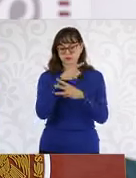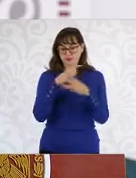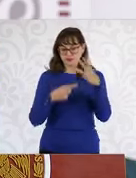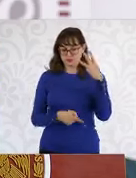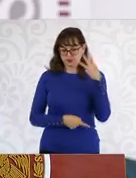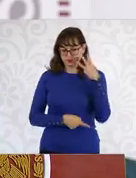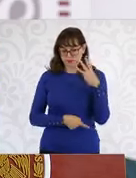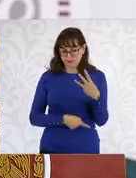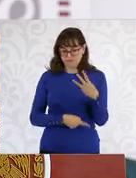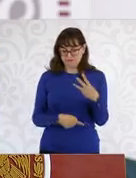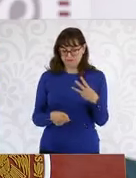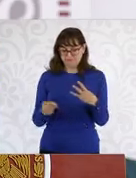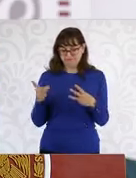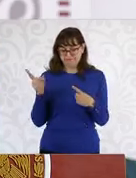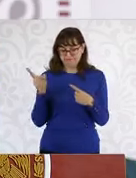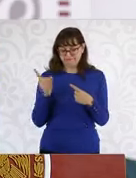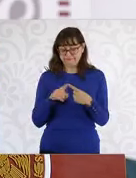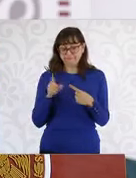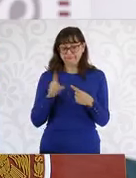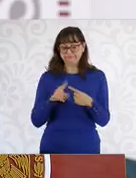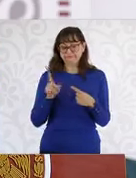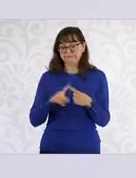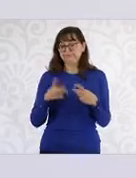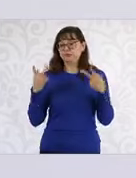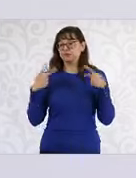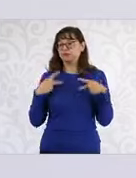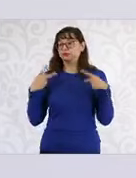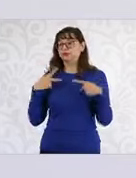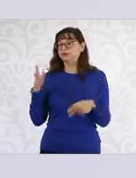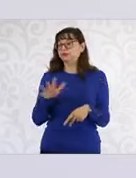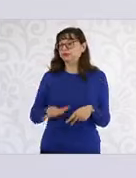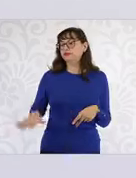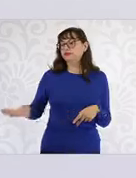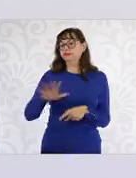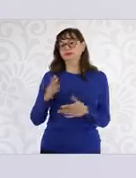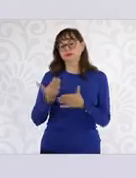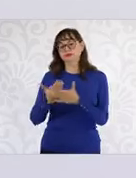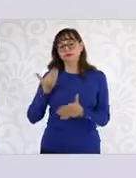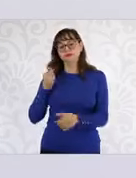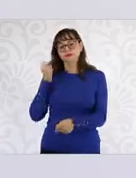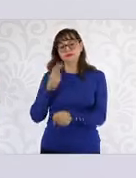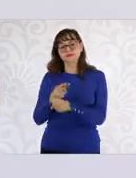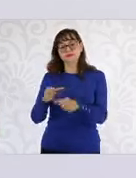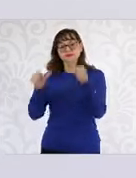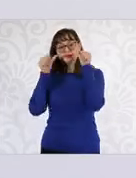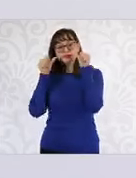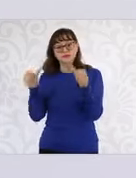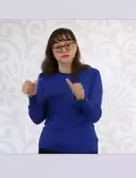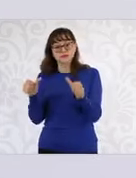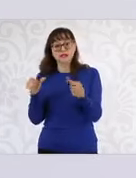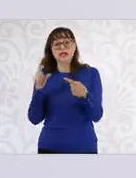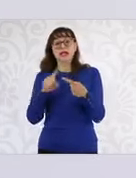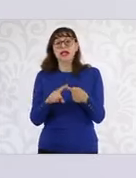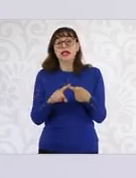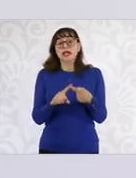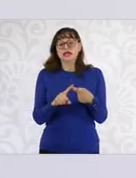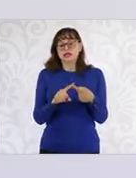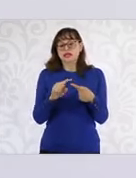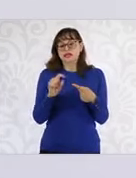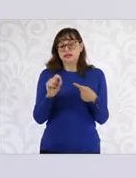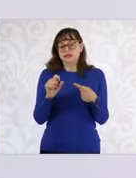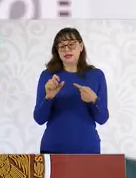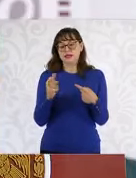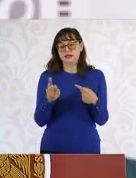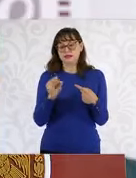la atención a las causas. Estamos diseñando con la Secretaría de Gobernación y la Subsecretaría de